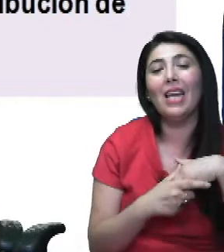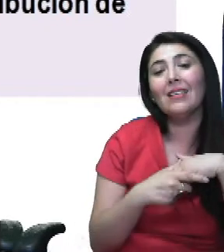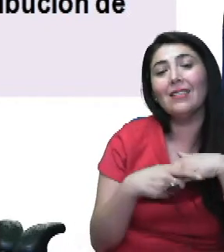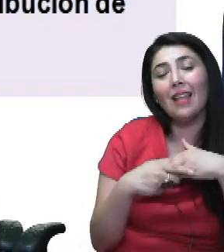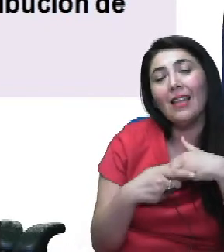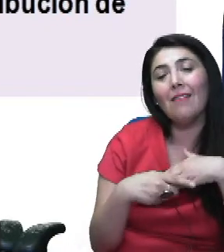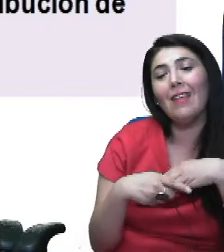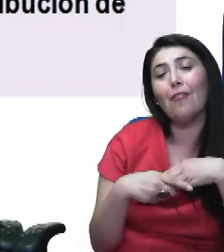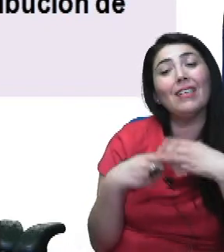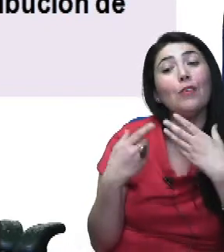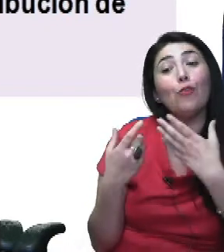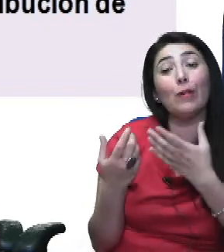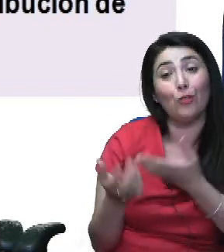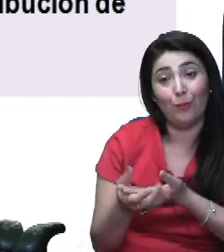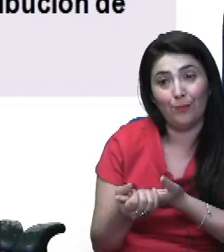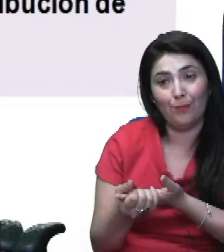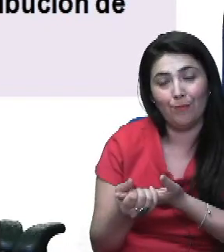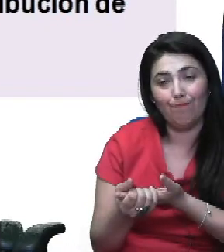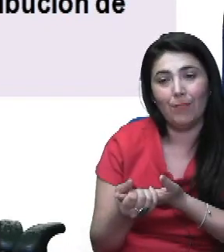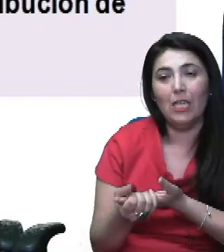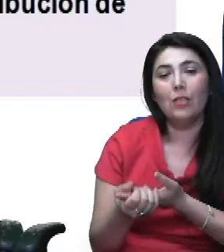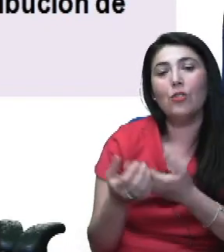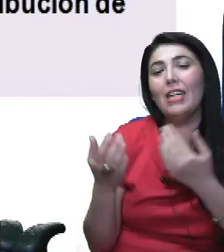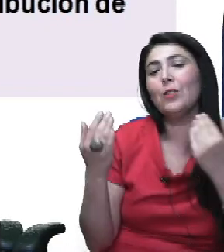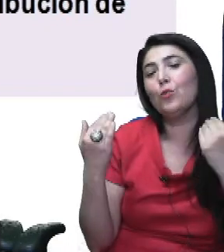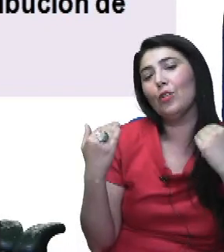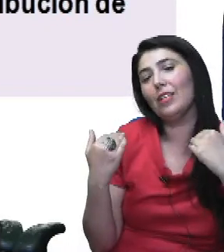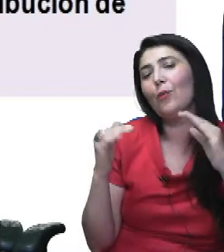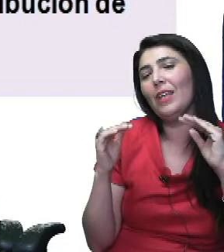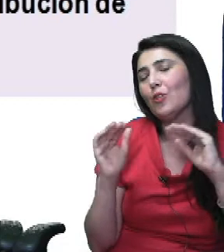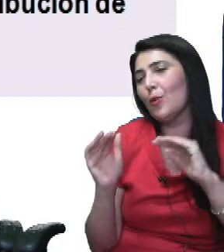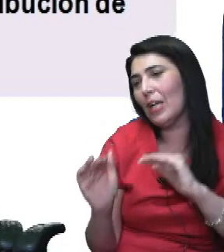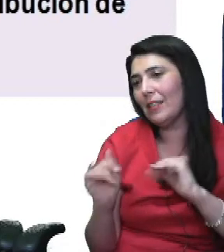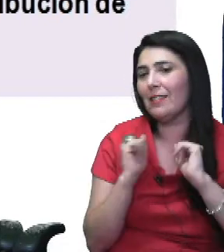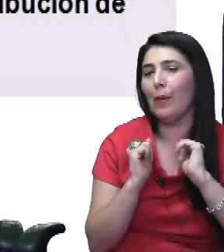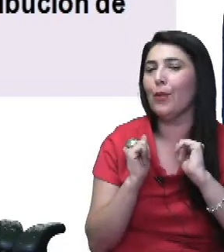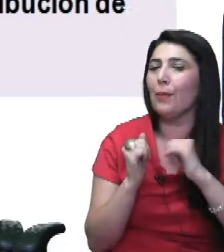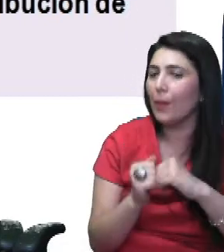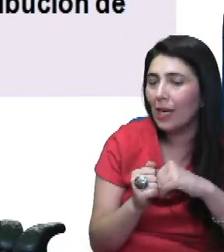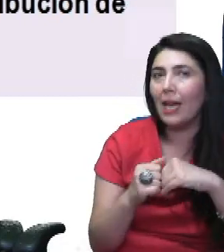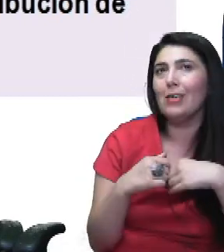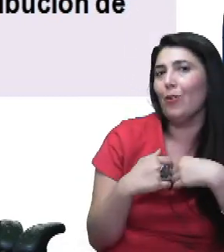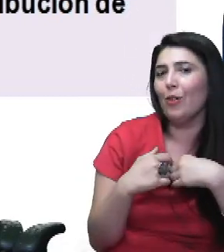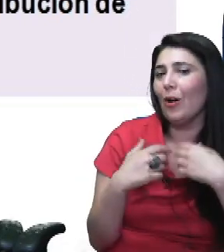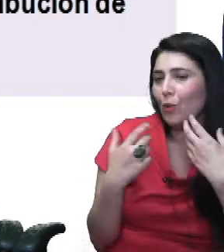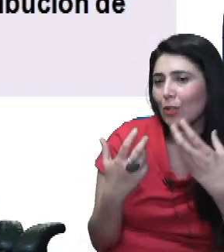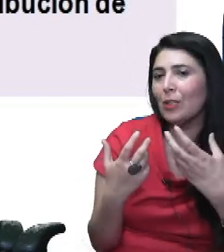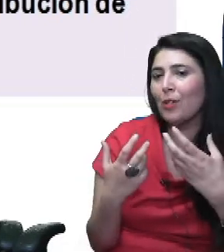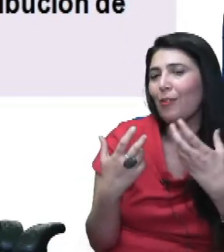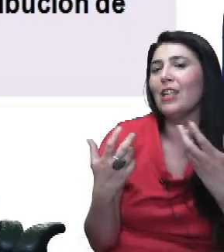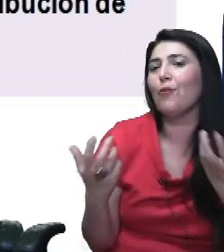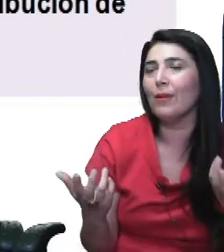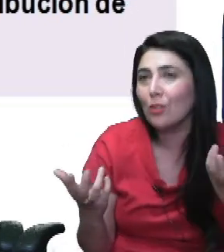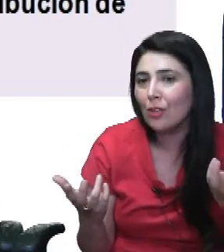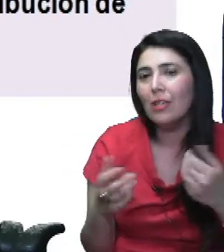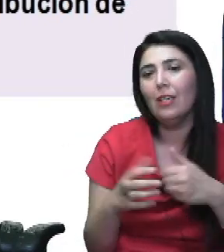ejemplo, la ansiedad debido a la falta de información sobre la distribución de comida y otros programas, dice acá, pero también hay otro tipo de